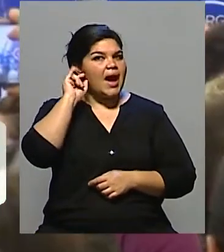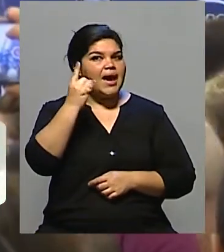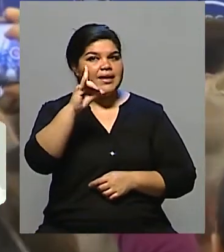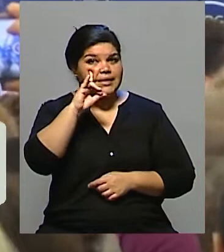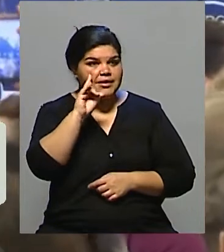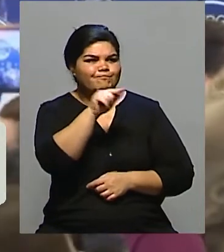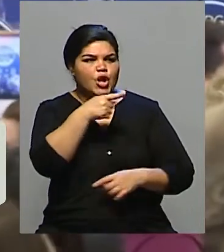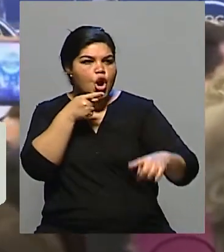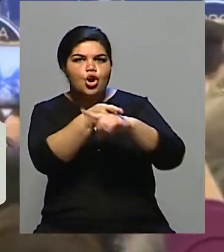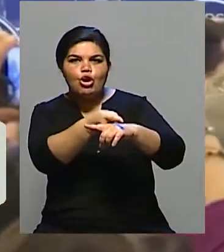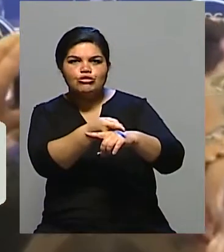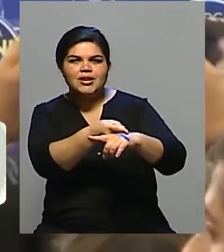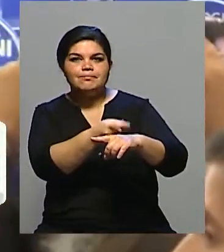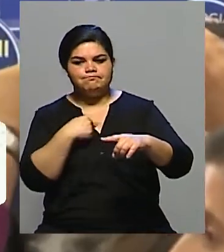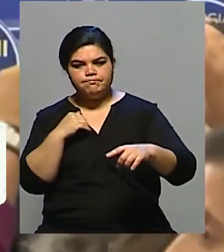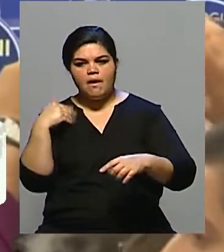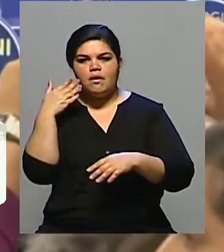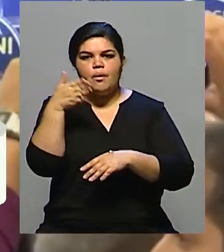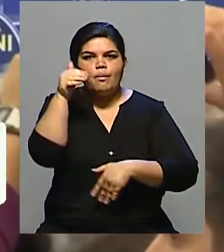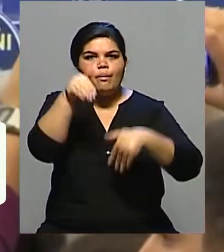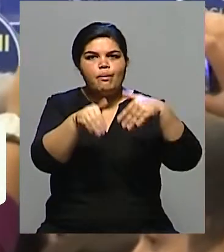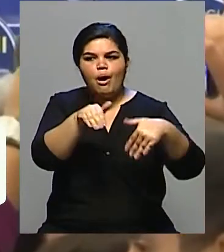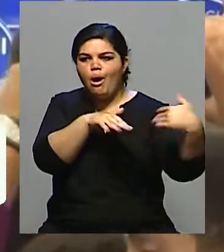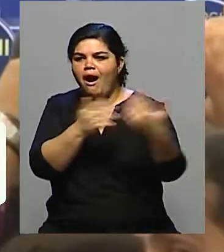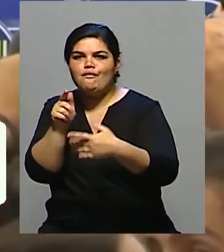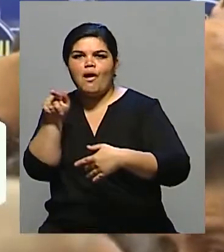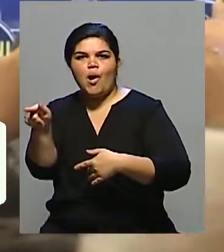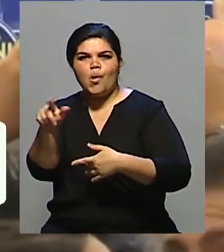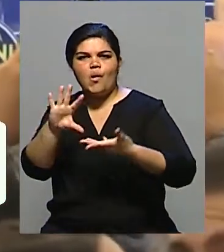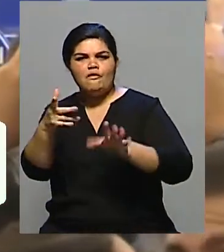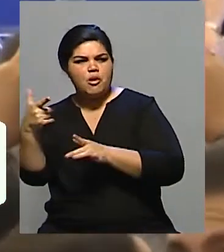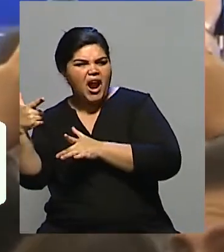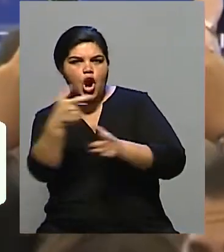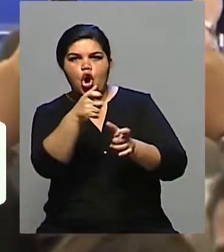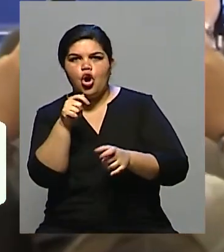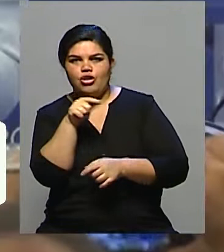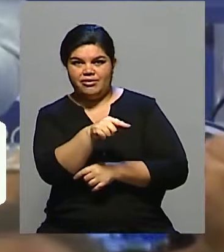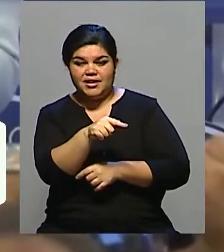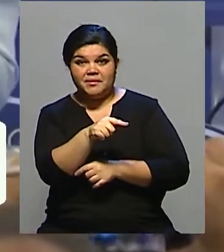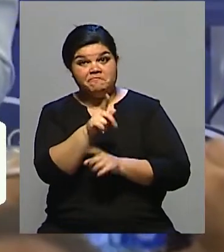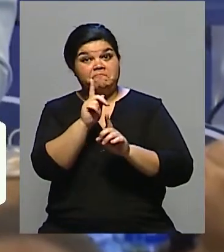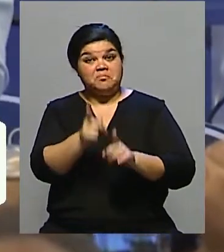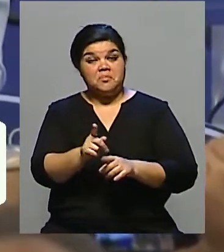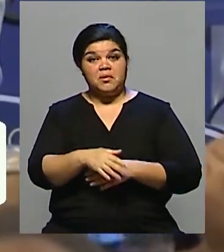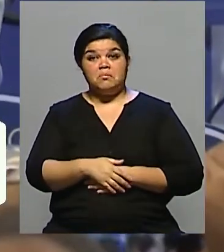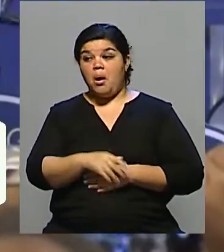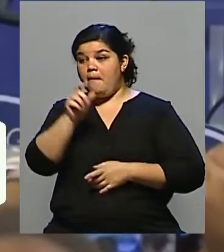a Italia a esta gravísima situación. Y también los que no fueron a